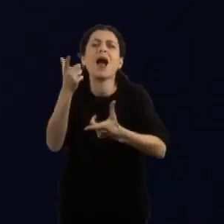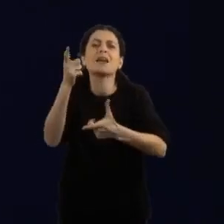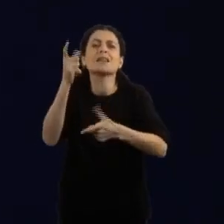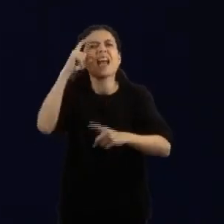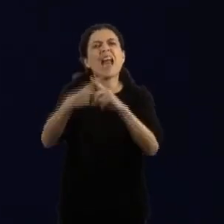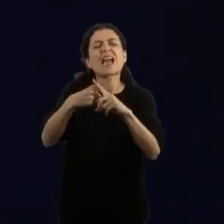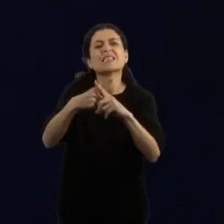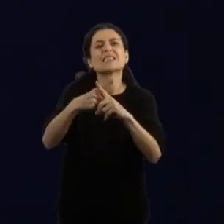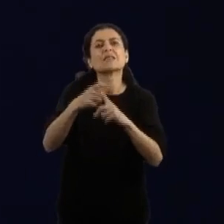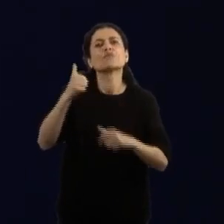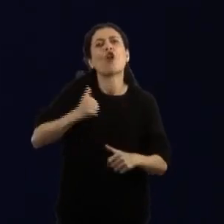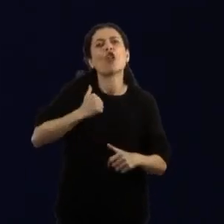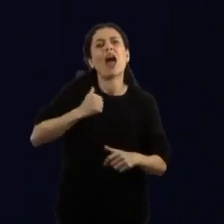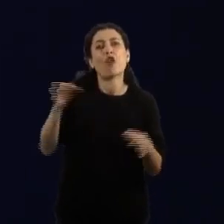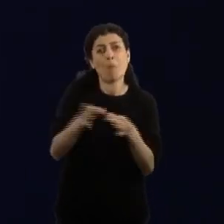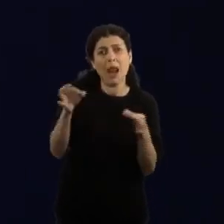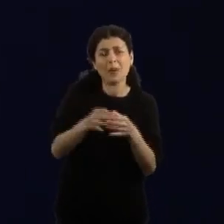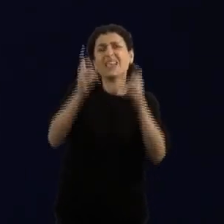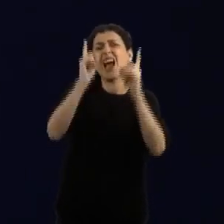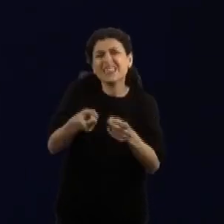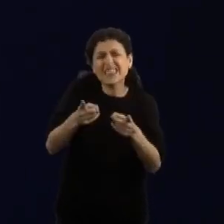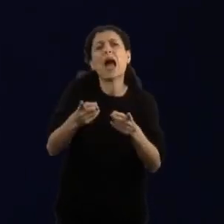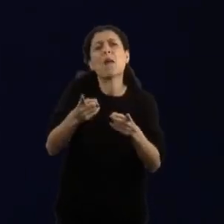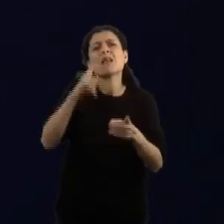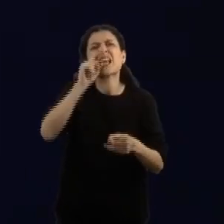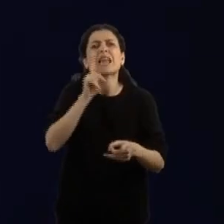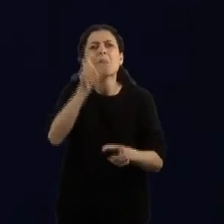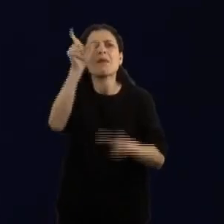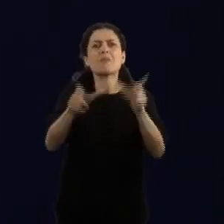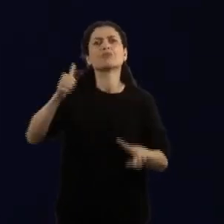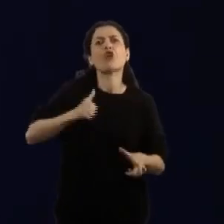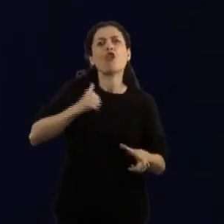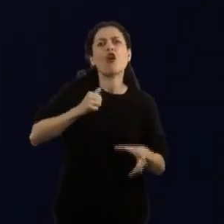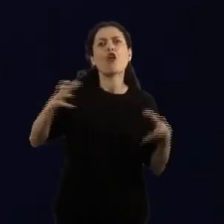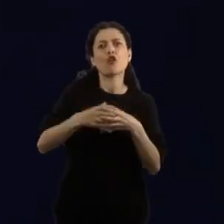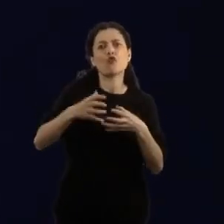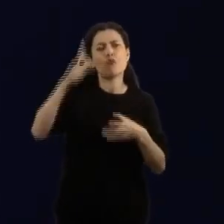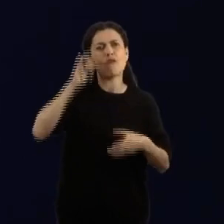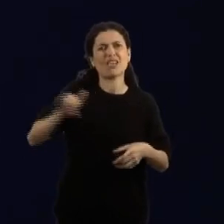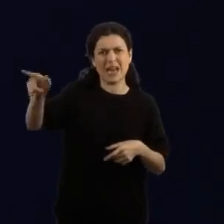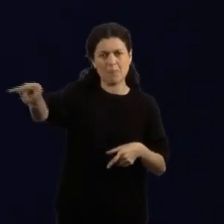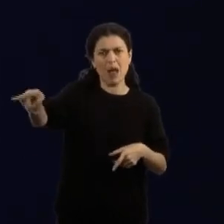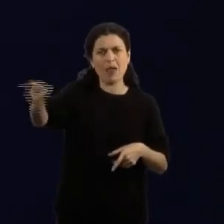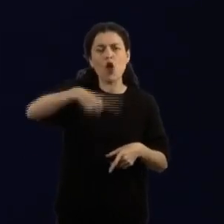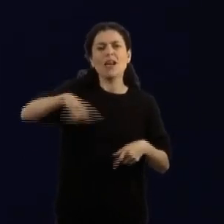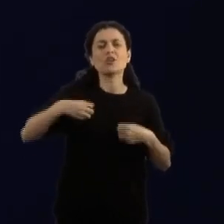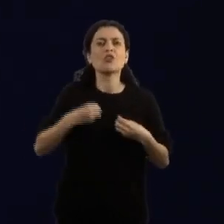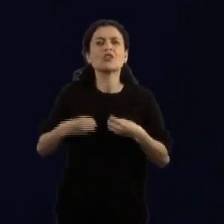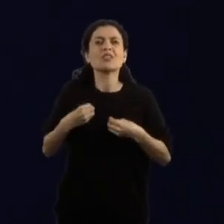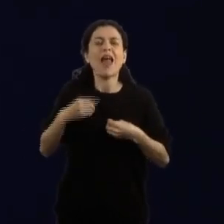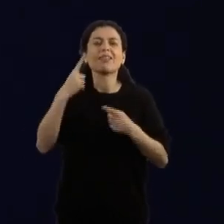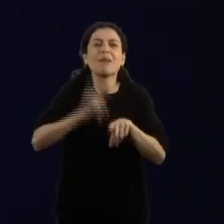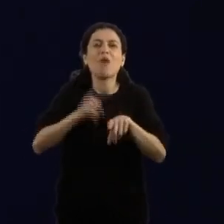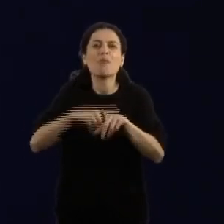casi 7.000 efectivos de nuestras gloriosas Fuerzas Armadas. Pudieron sentir la vibración de los aviones